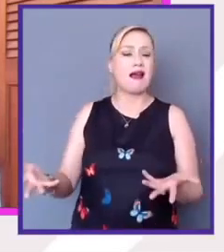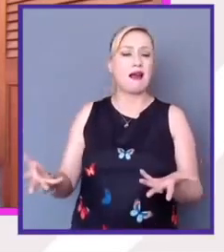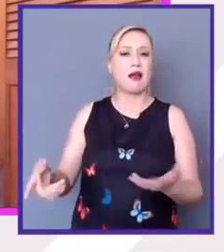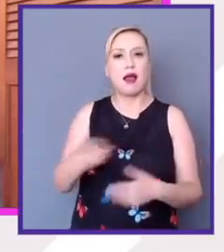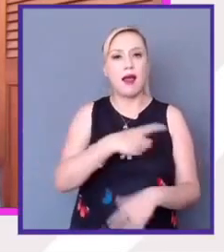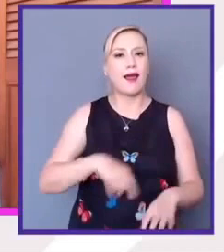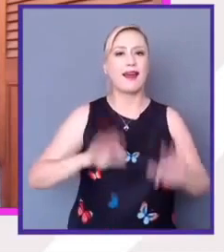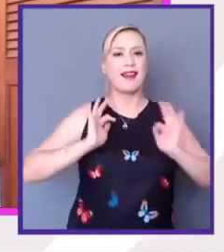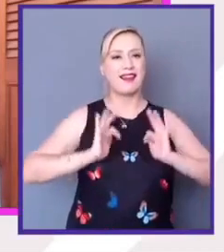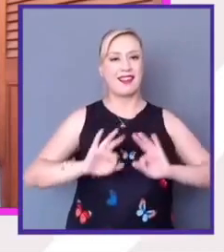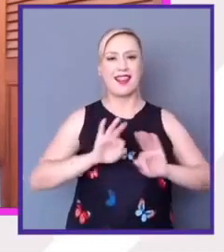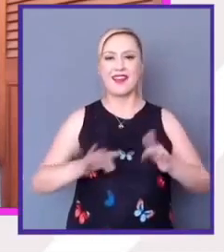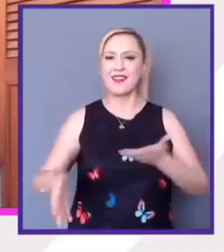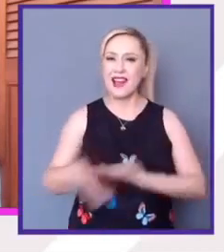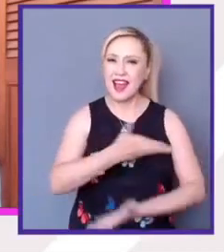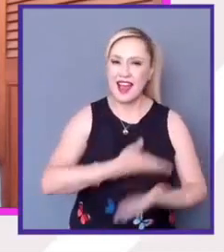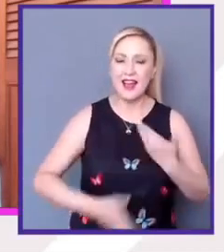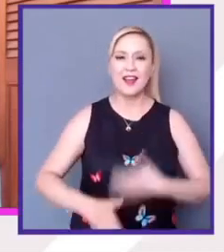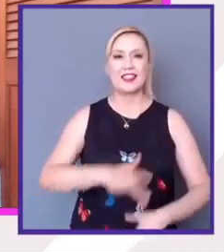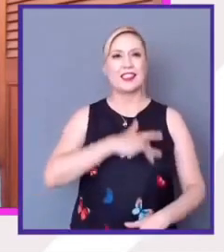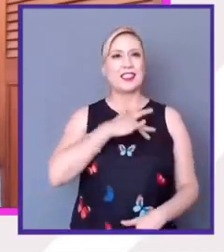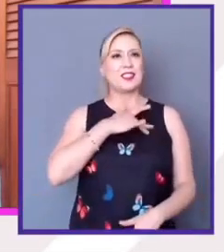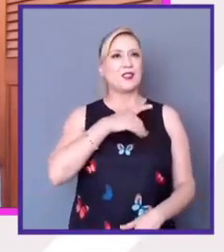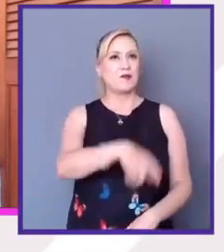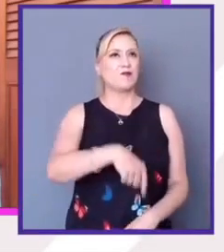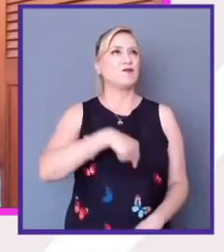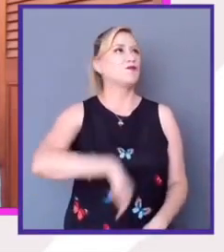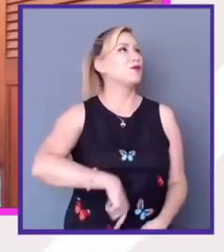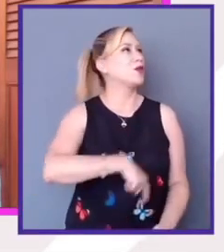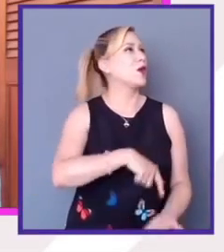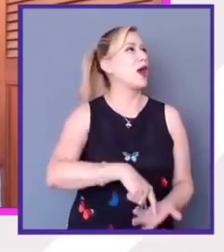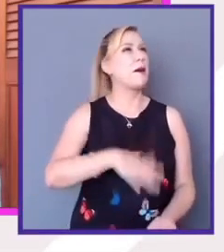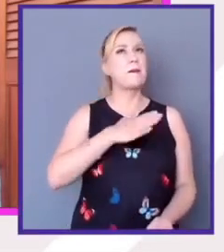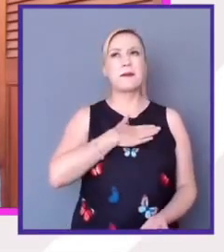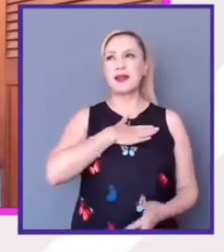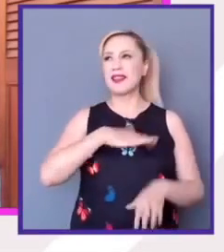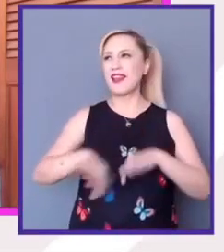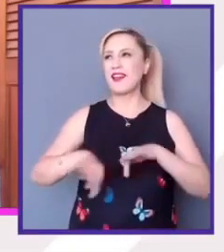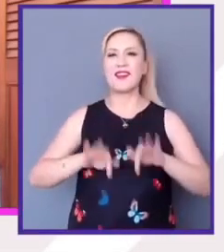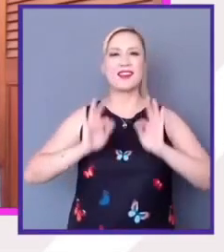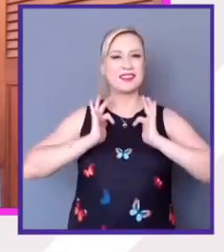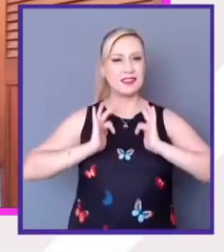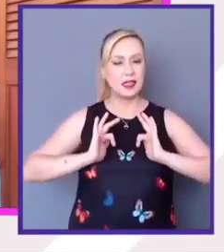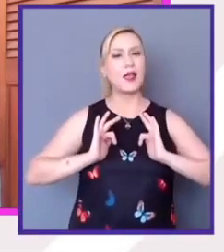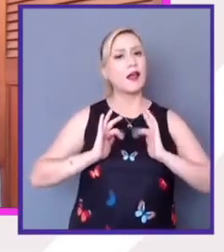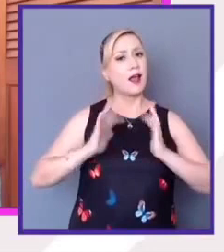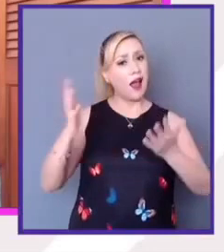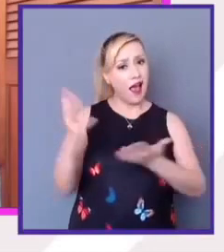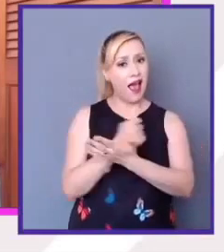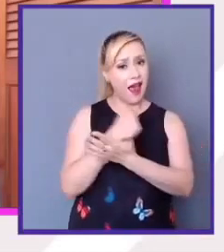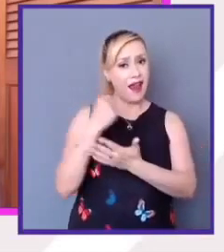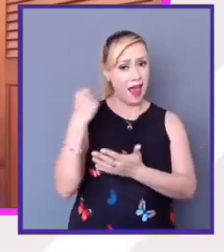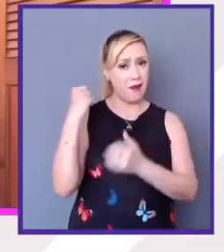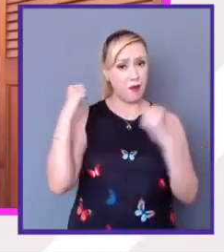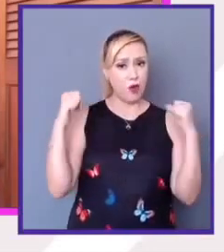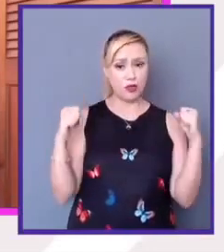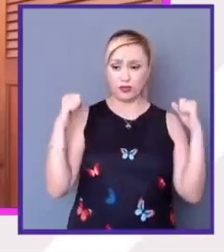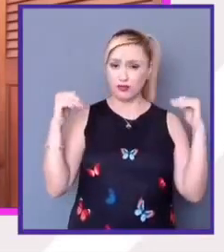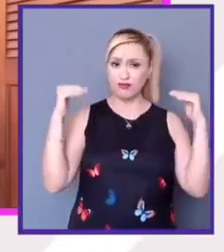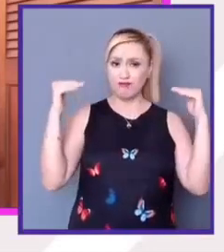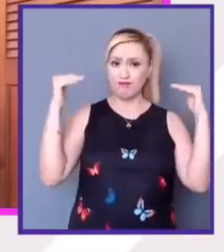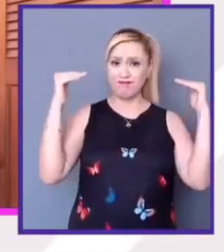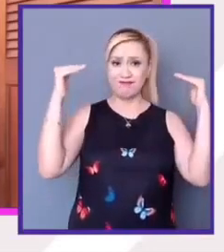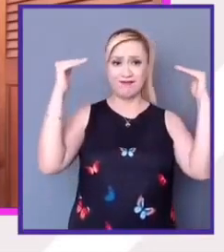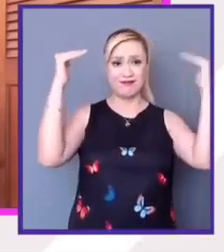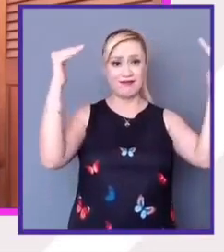la empresa, como parece que fuera un ganar-ganar para las empresas antirracistas. ¿Por qué seguimos viendo el tema